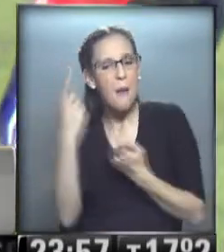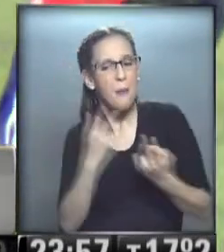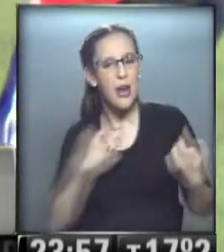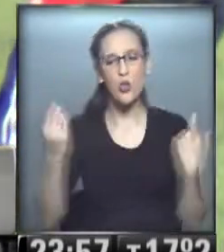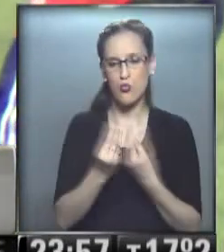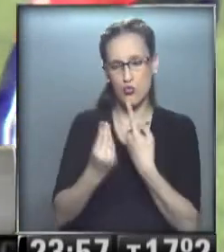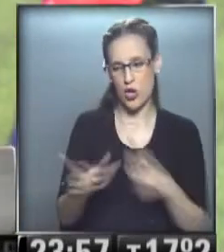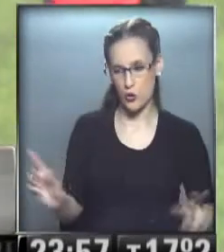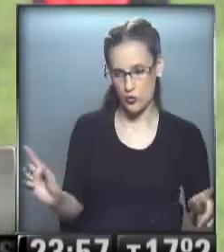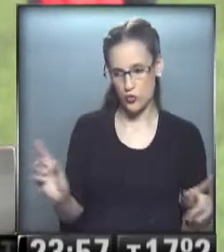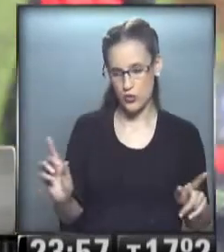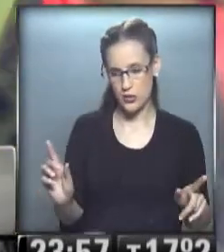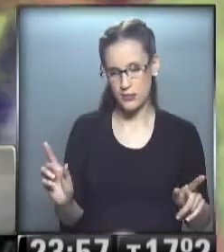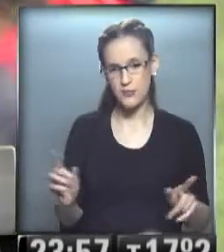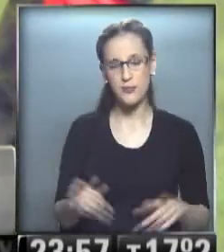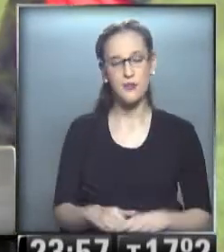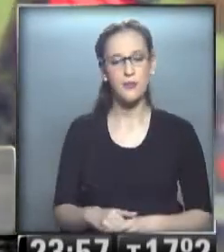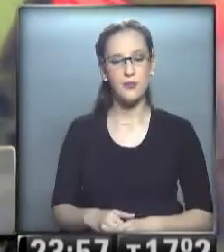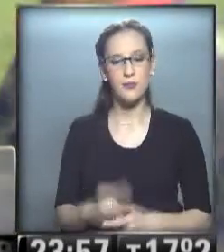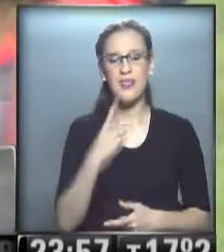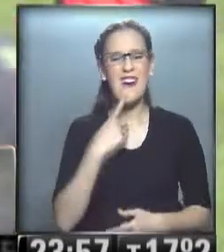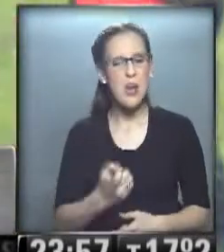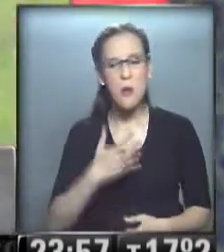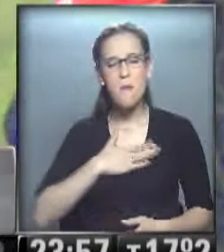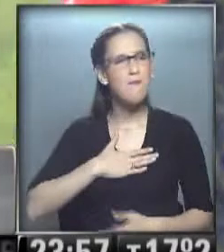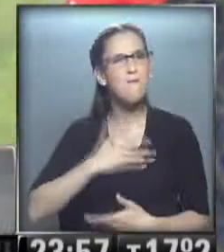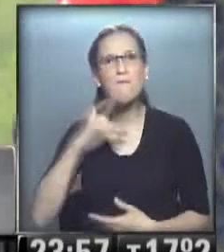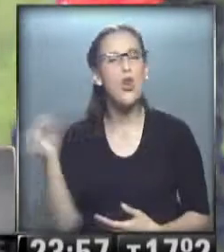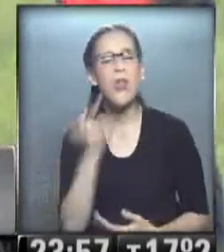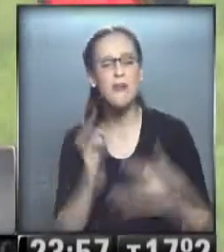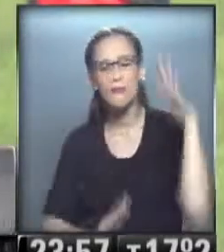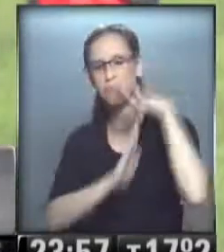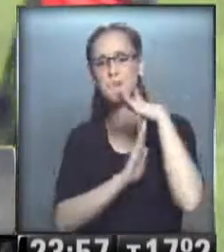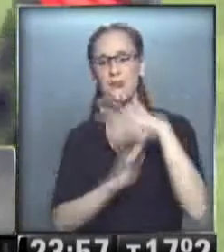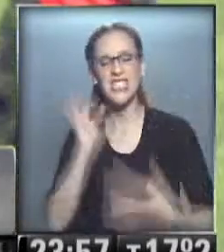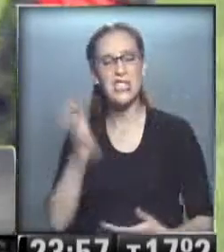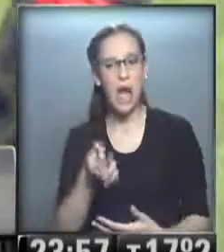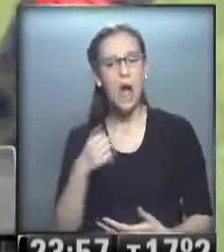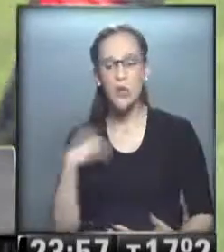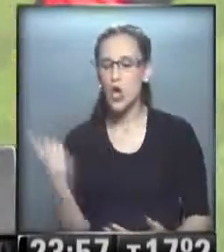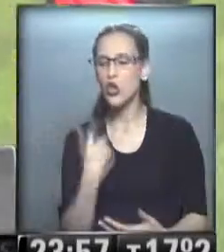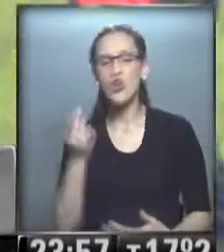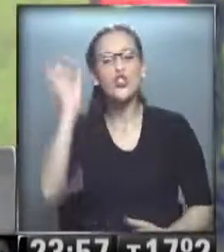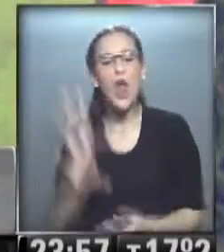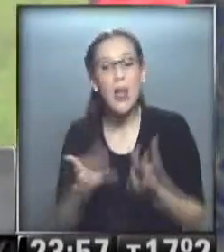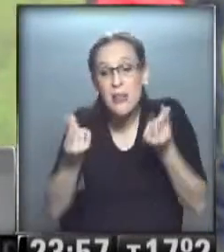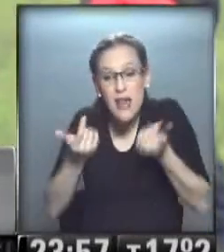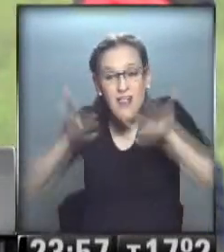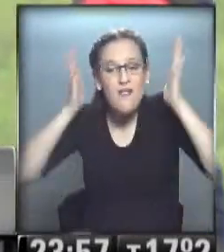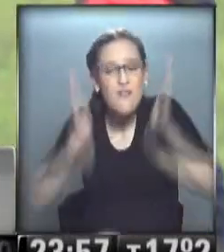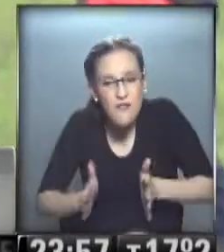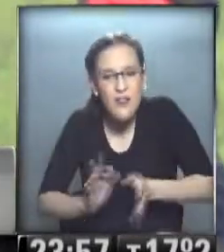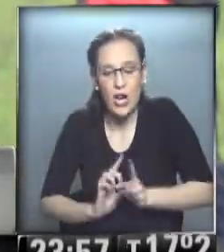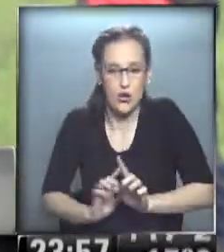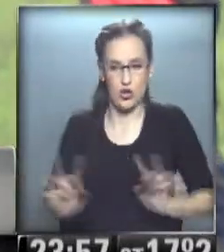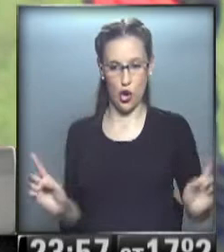prácticamente me dio todo River. Y que sepan que nosotros no estamos por lo económico. Sí que vamos a